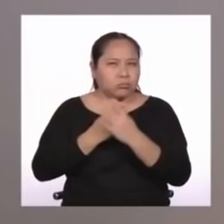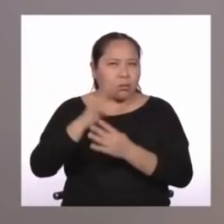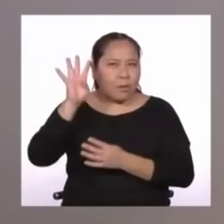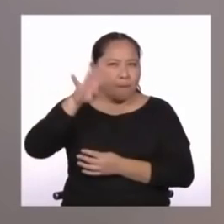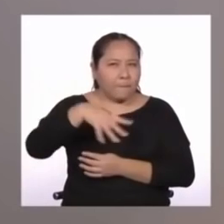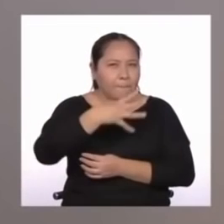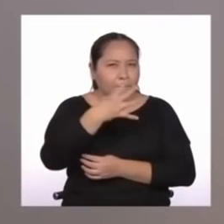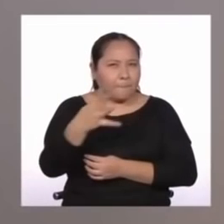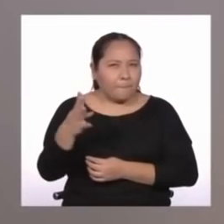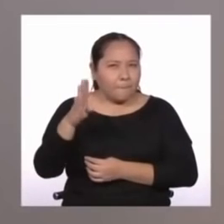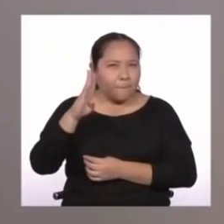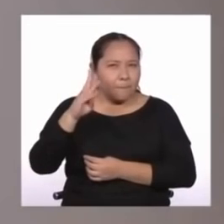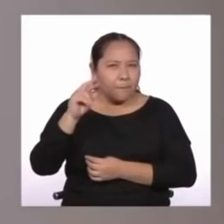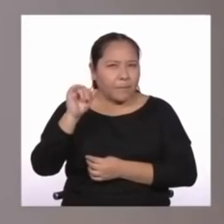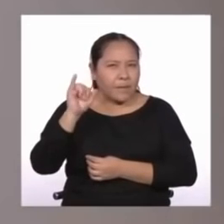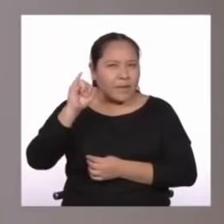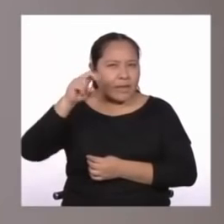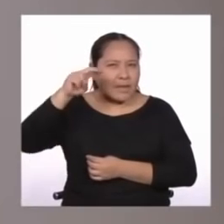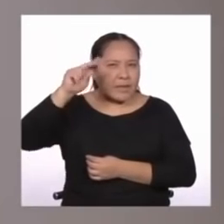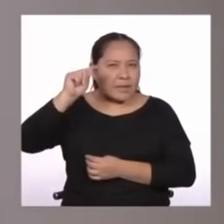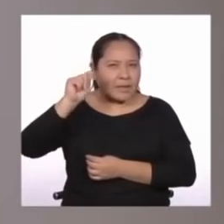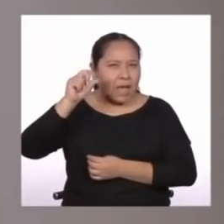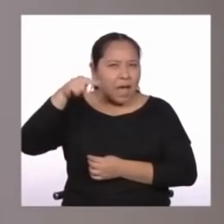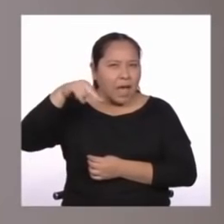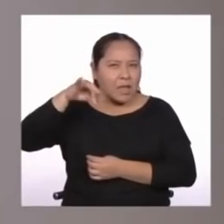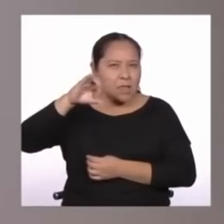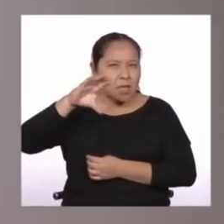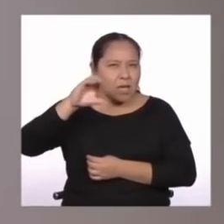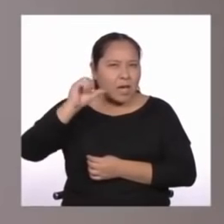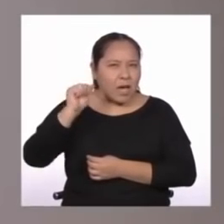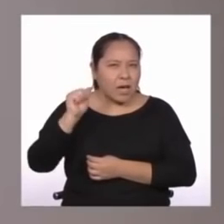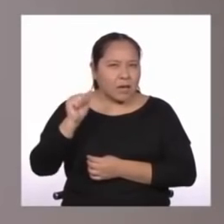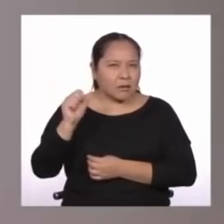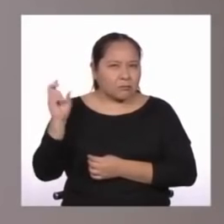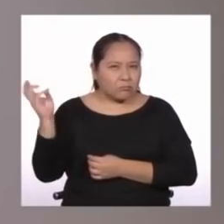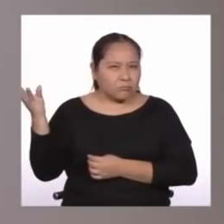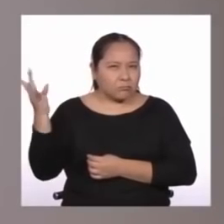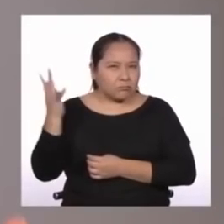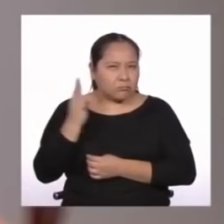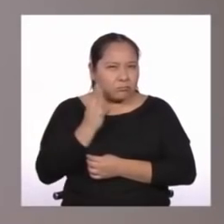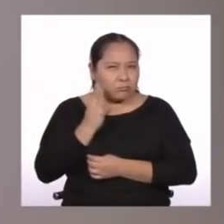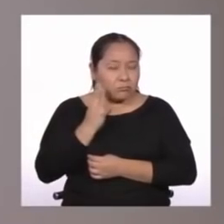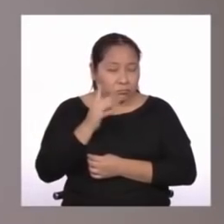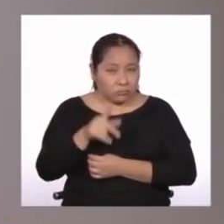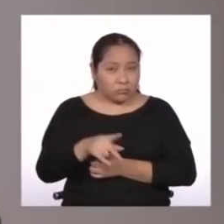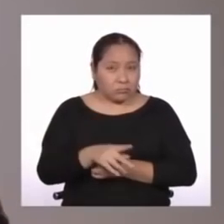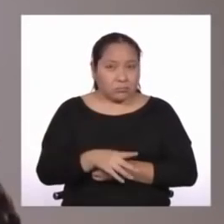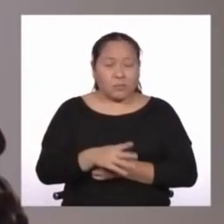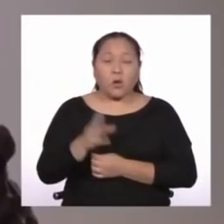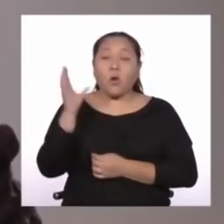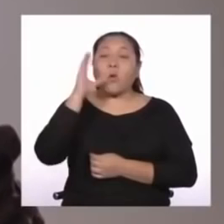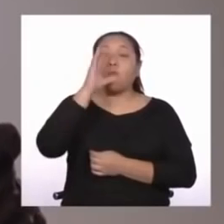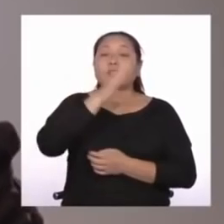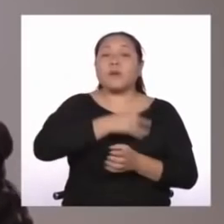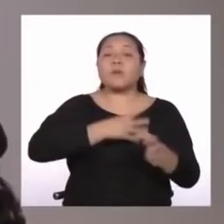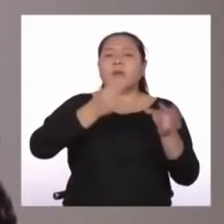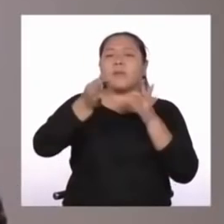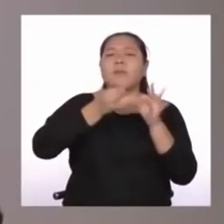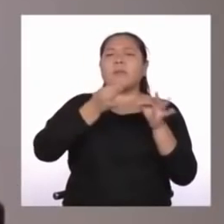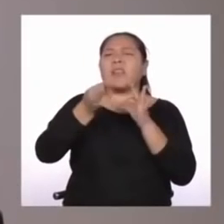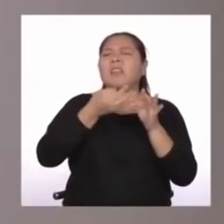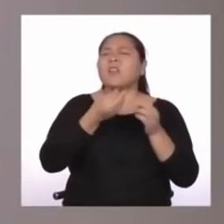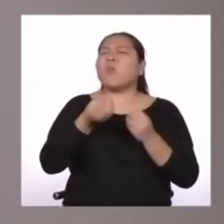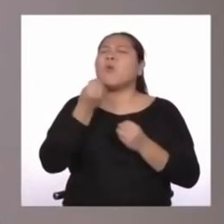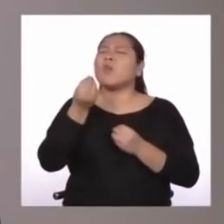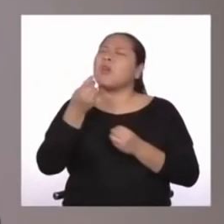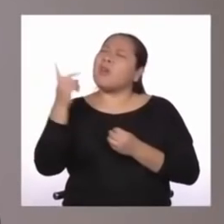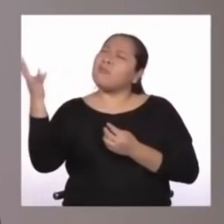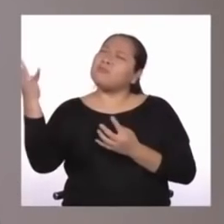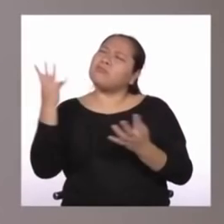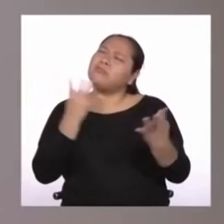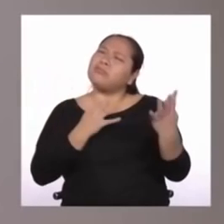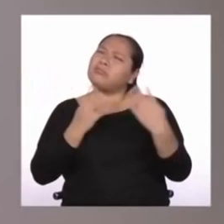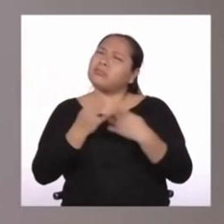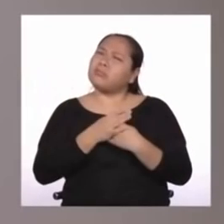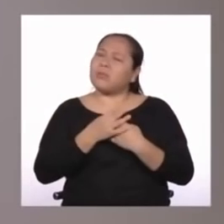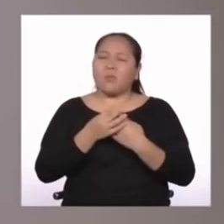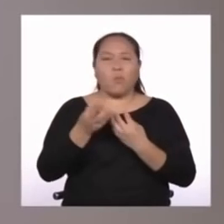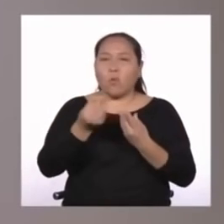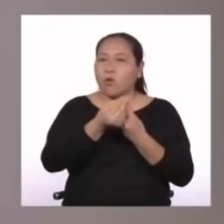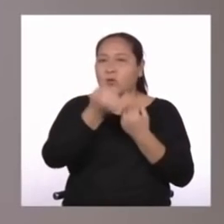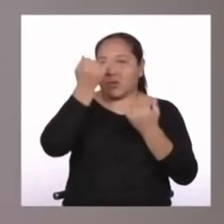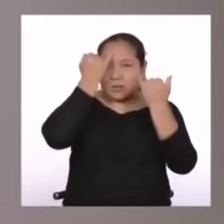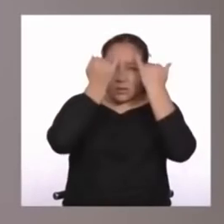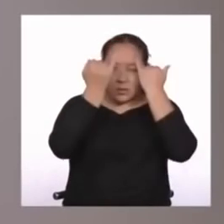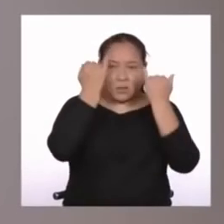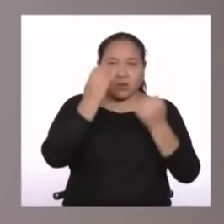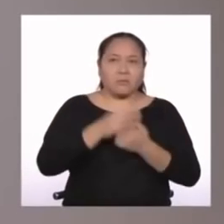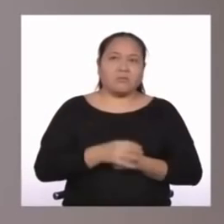británica. Al buscar explicaciones sobre por qué migran a nuestro país, encontramos muchas hipótesis,